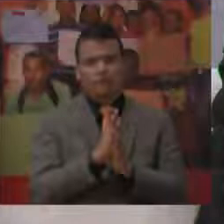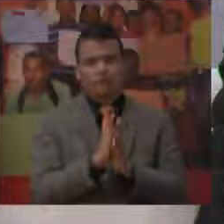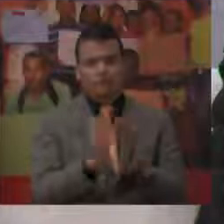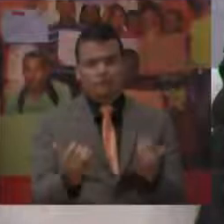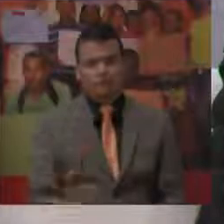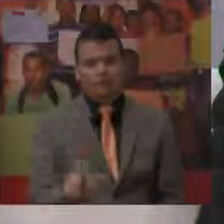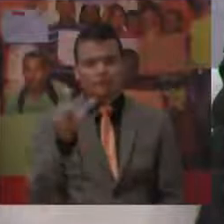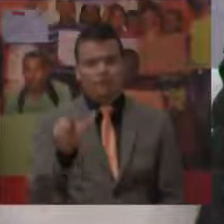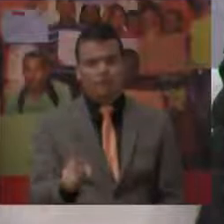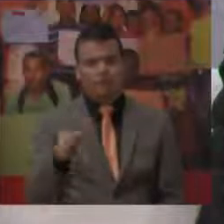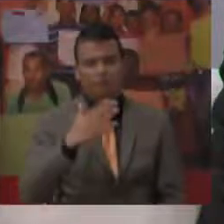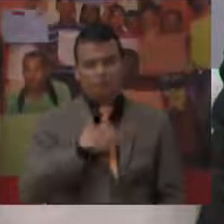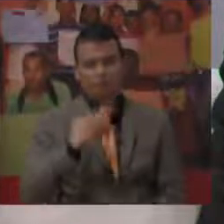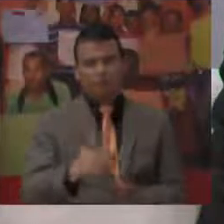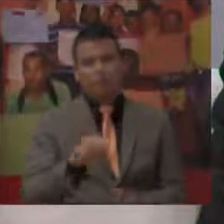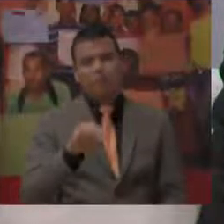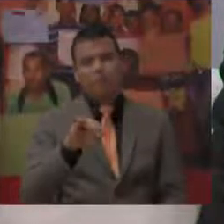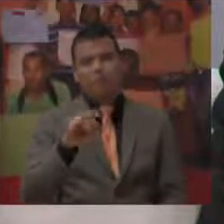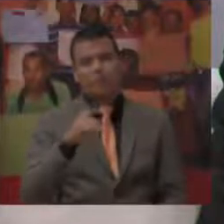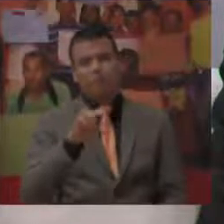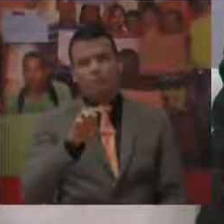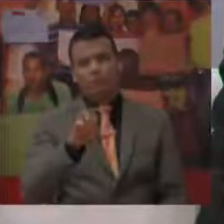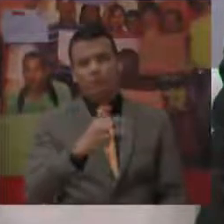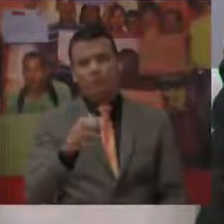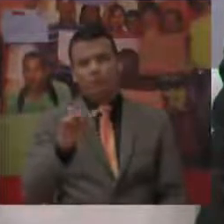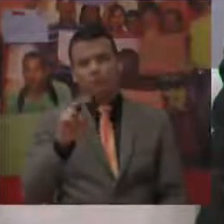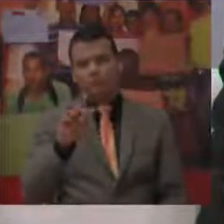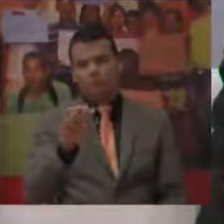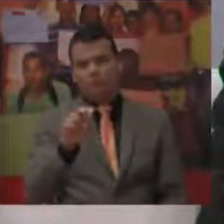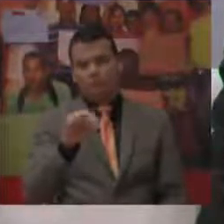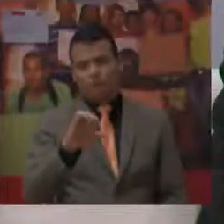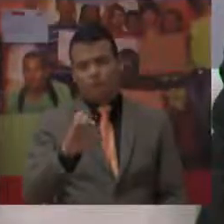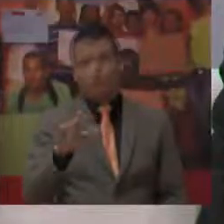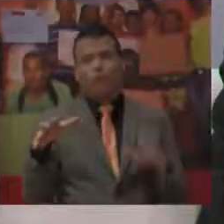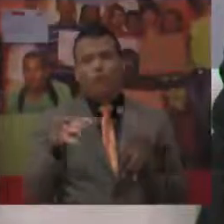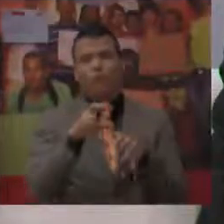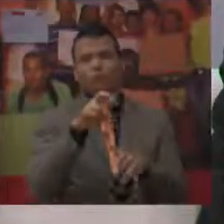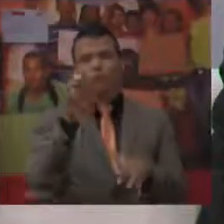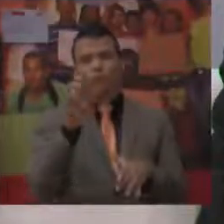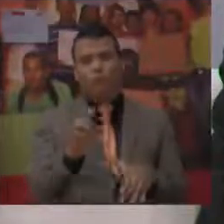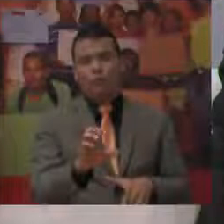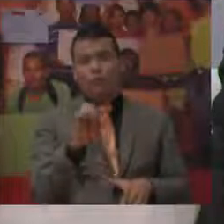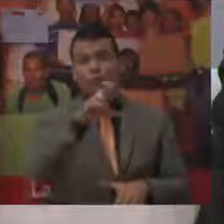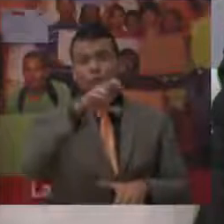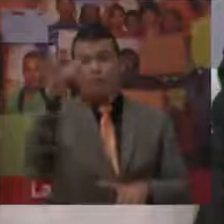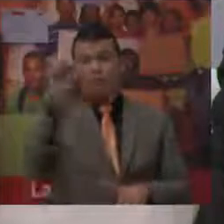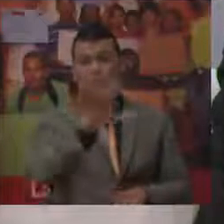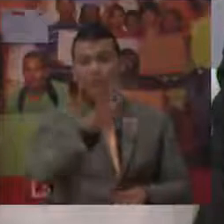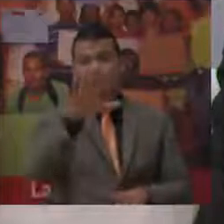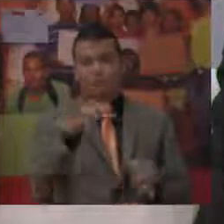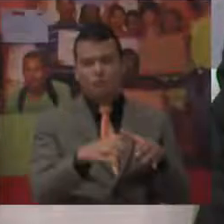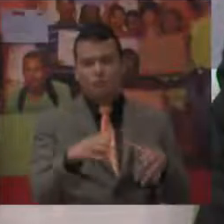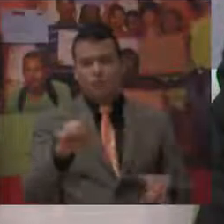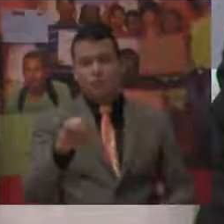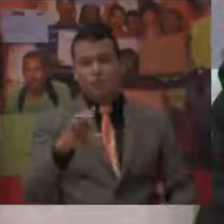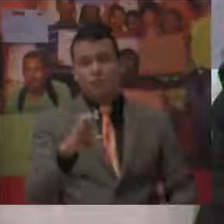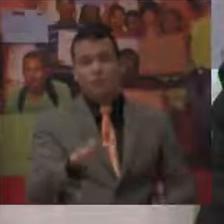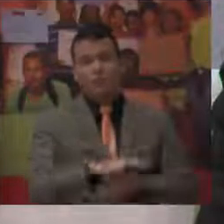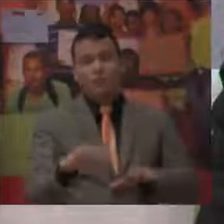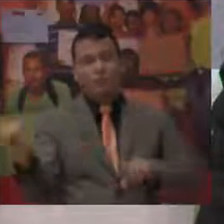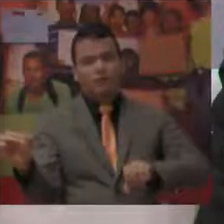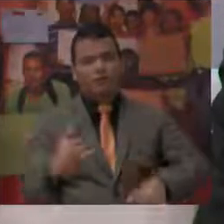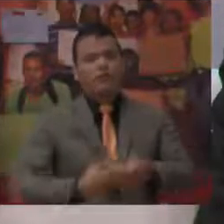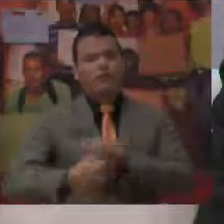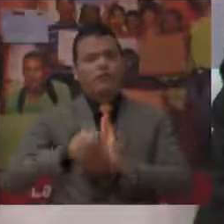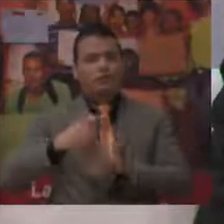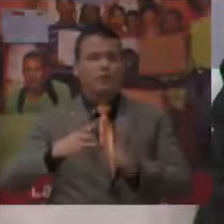el doctor, es Miguel Antonio Restrepo, pertenecía al bloque noroccidente de las autodefensas. Desde que me desmovilicé en el 2005,